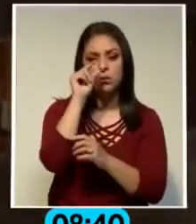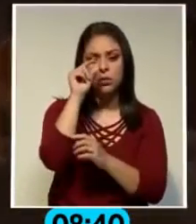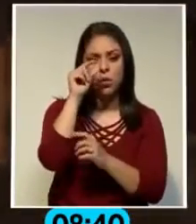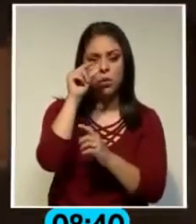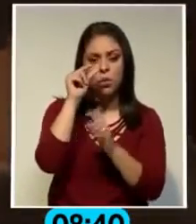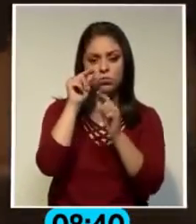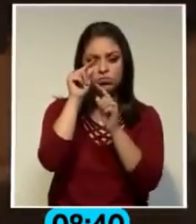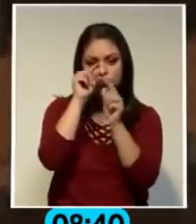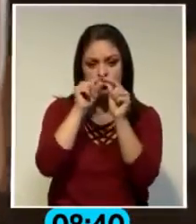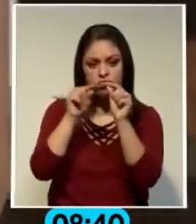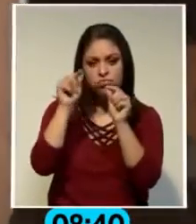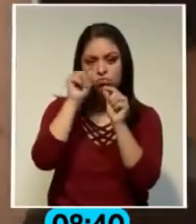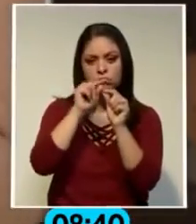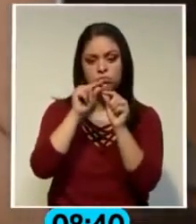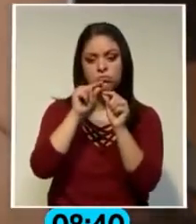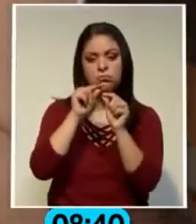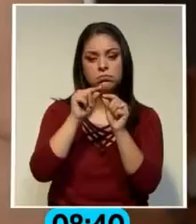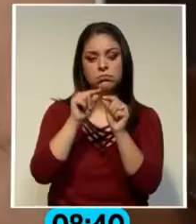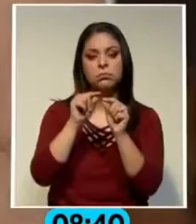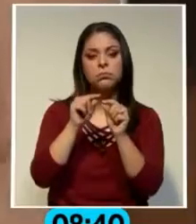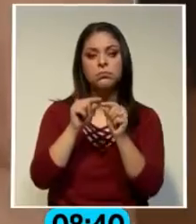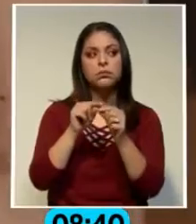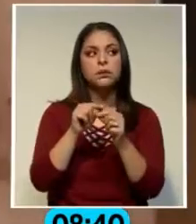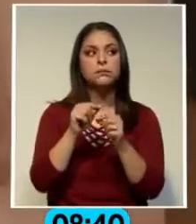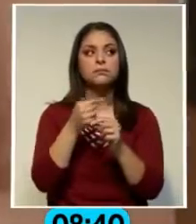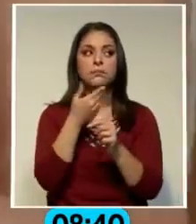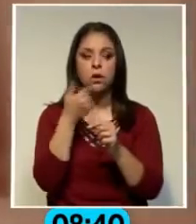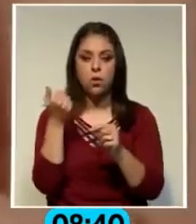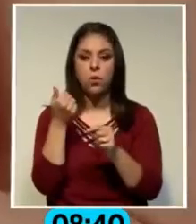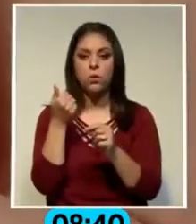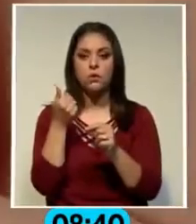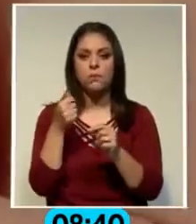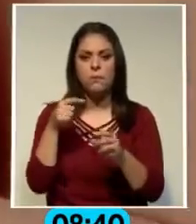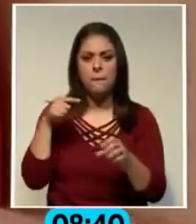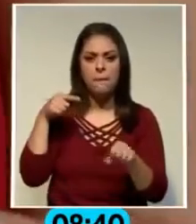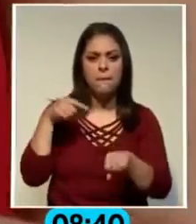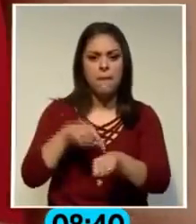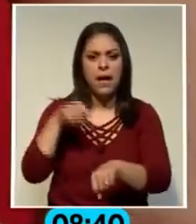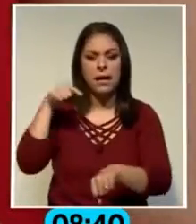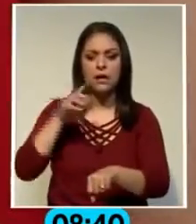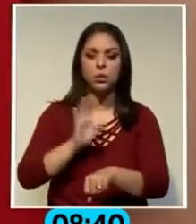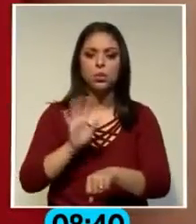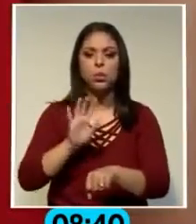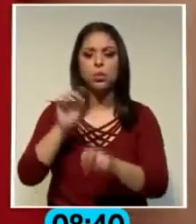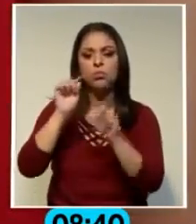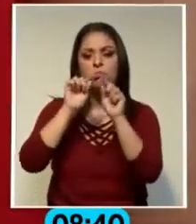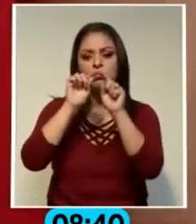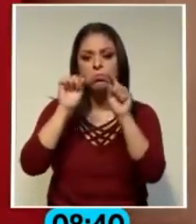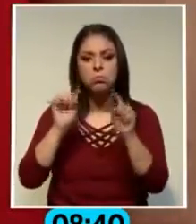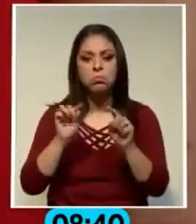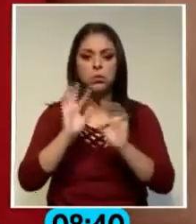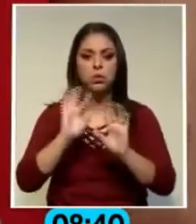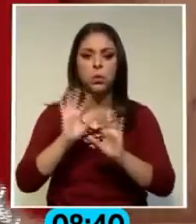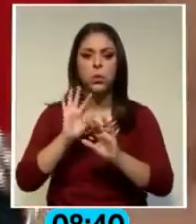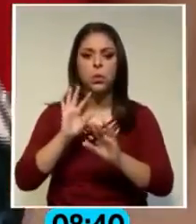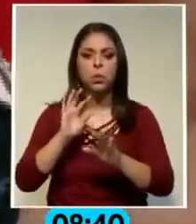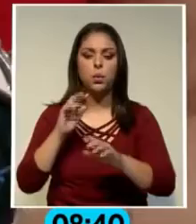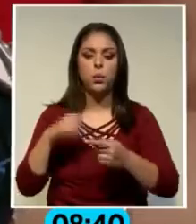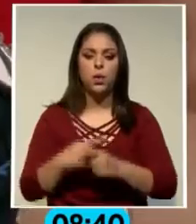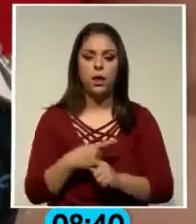es redonda, entonces es apta para niños y niñas. Y también significa que no se van a punzar,